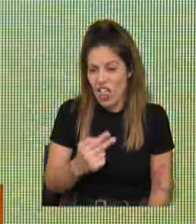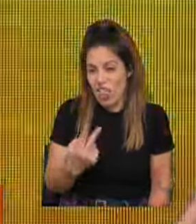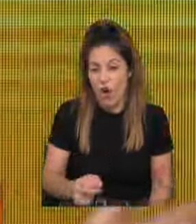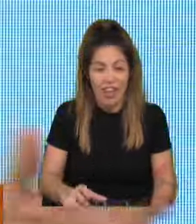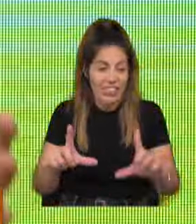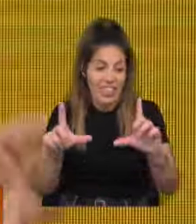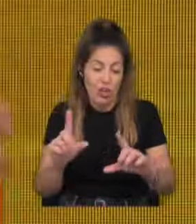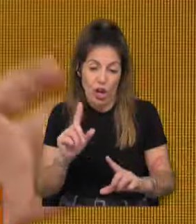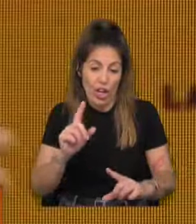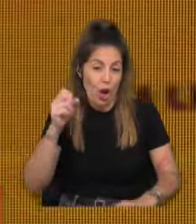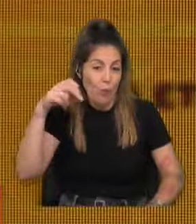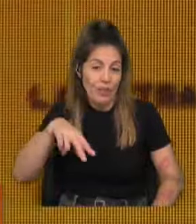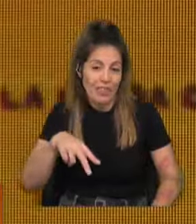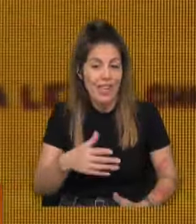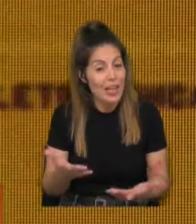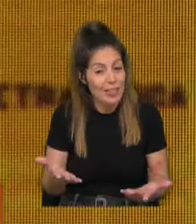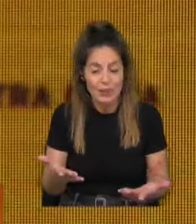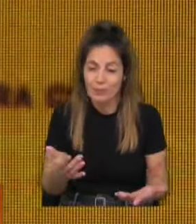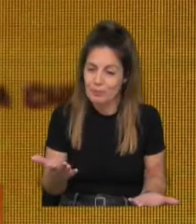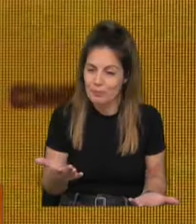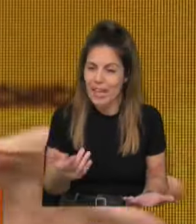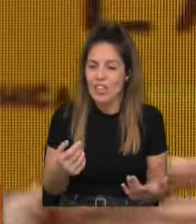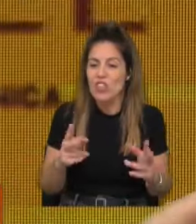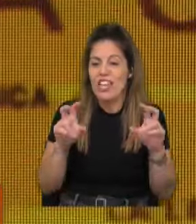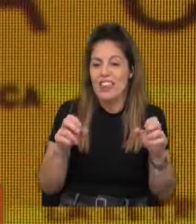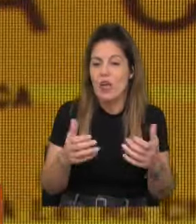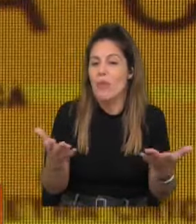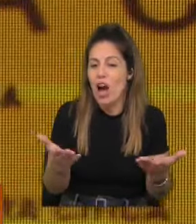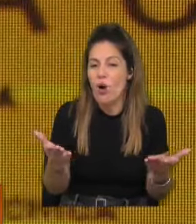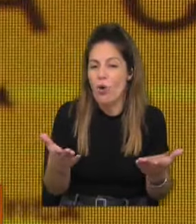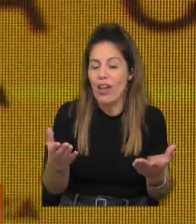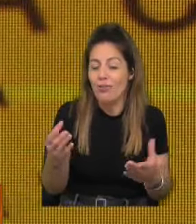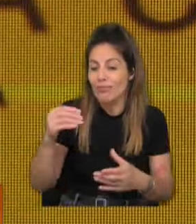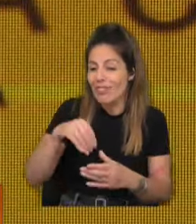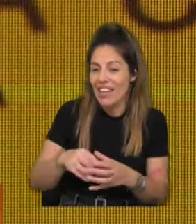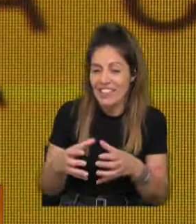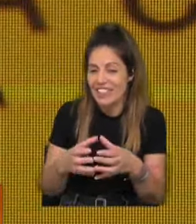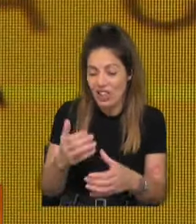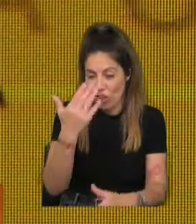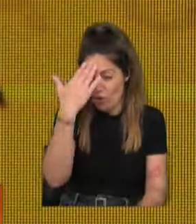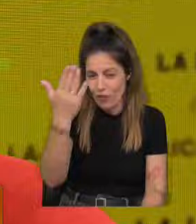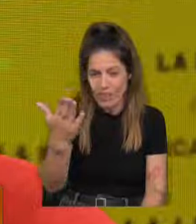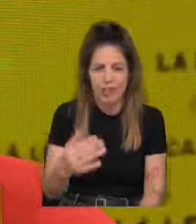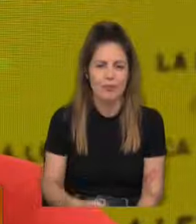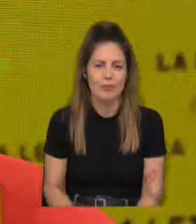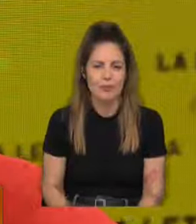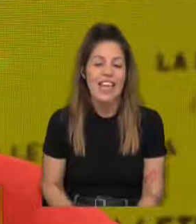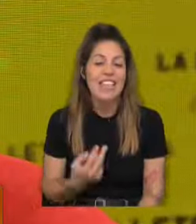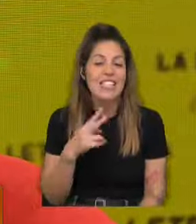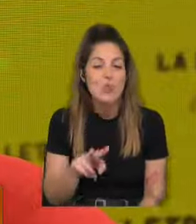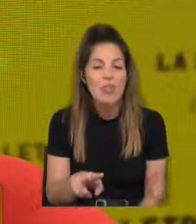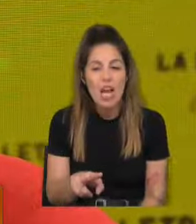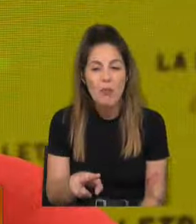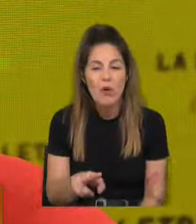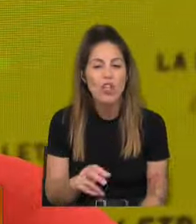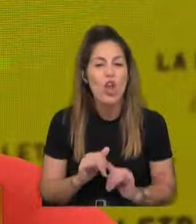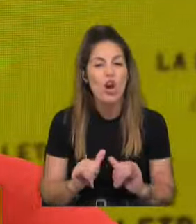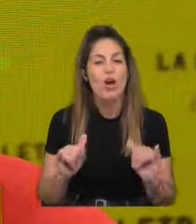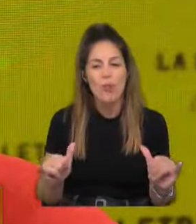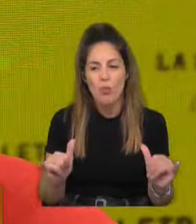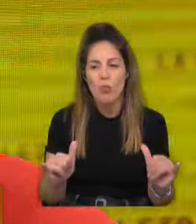magnitud Yo creo que el tema está en gran medida en la pelota dentro de la cancha del frente amplio botinelli si miramos la iniciativa que promueve